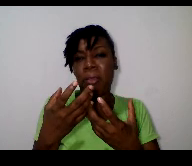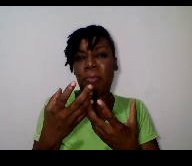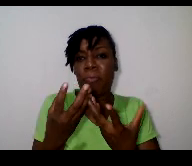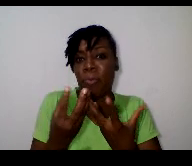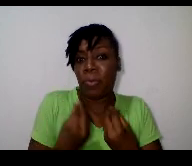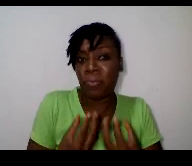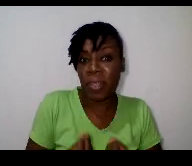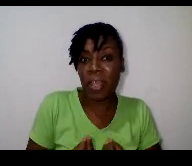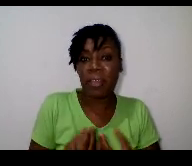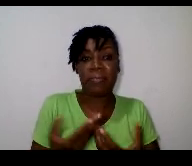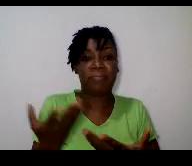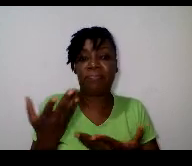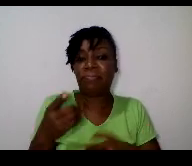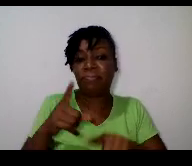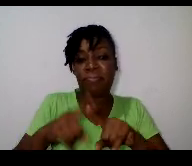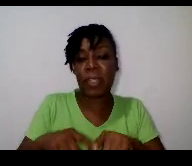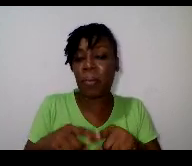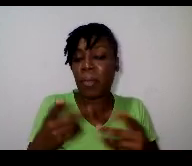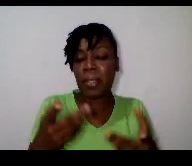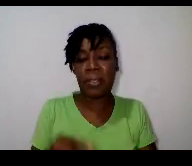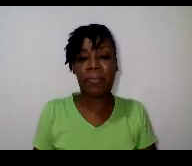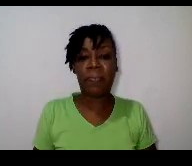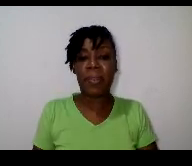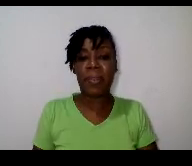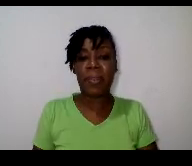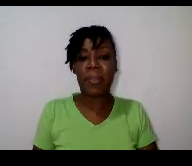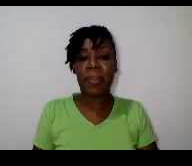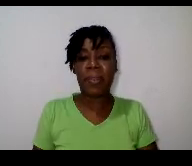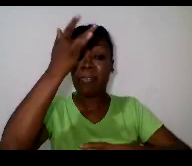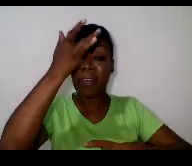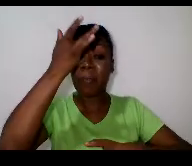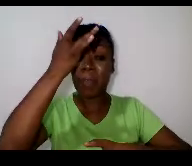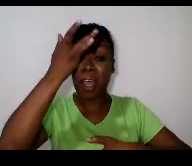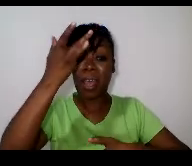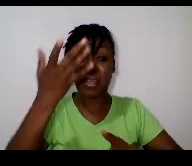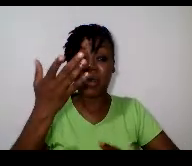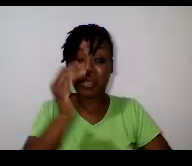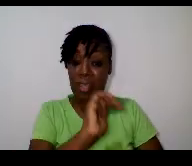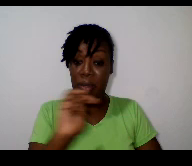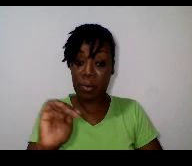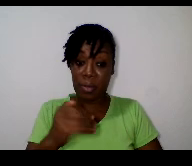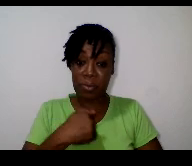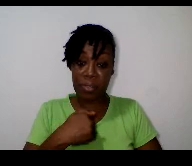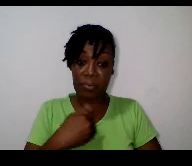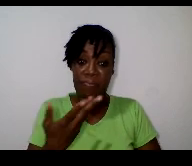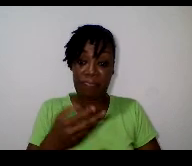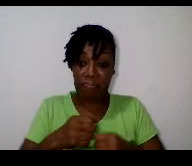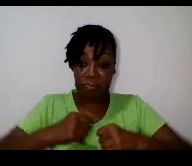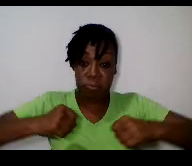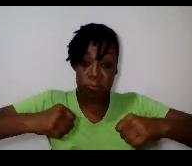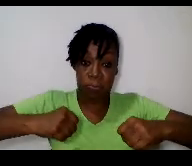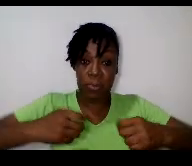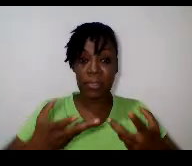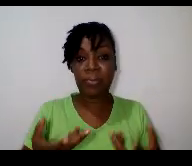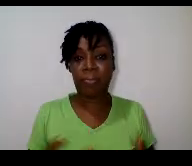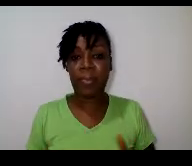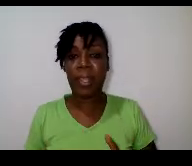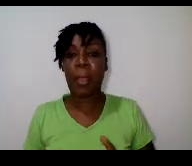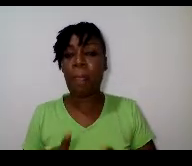de eso. Inclusive también hay enfermedades que hacen que los niños, digamos, tengan sobrepeso. Entonces, primero hay que entender la